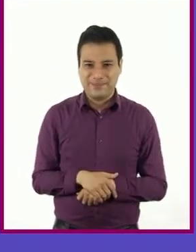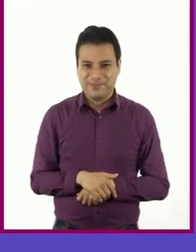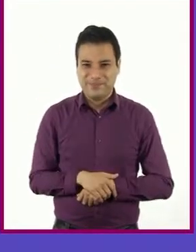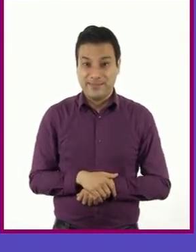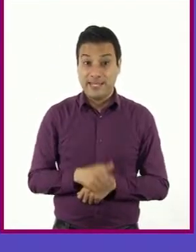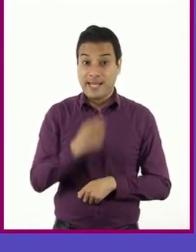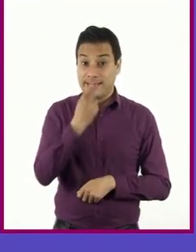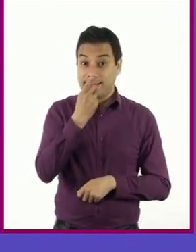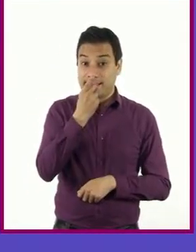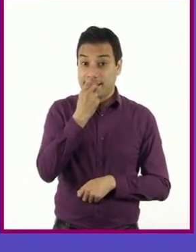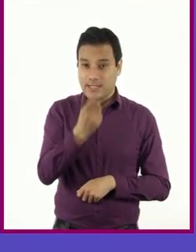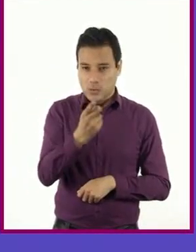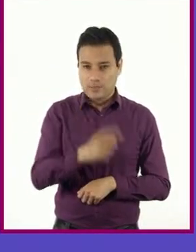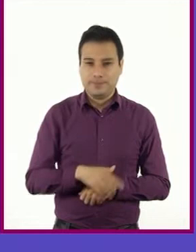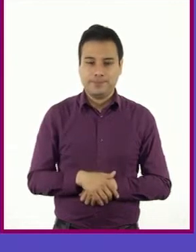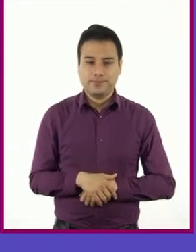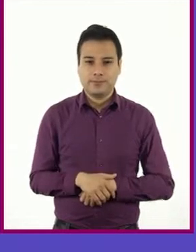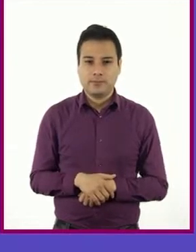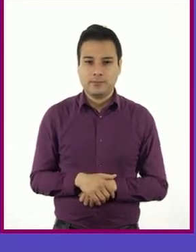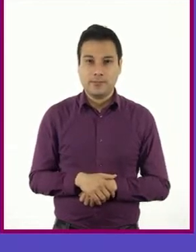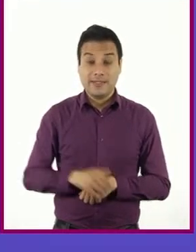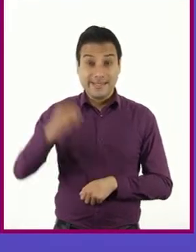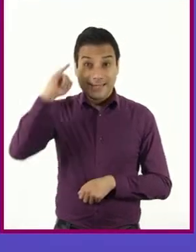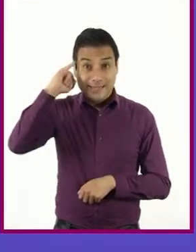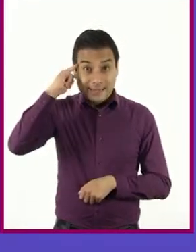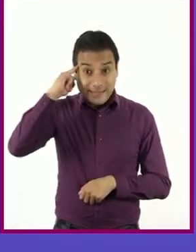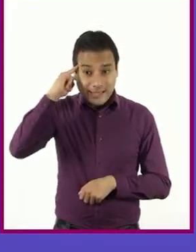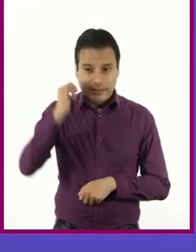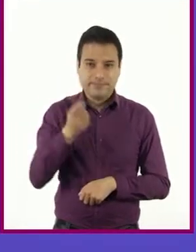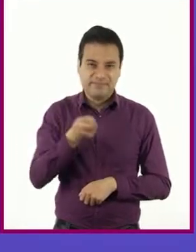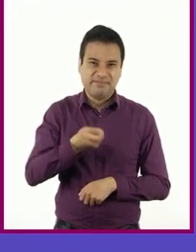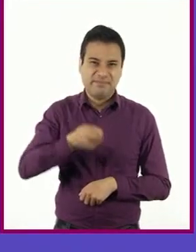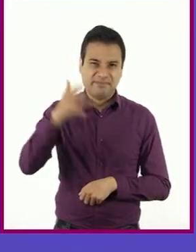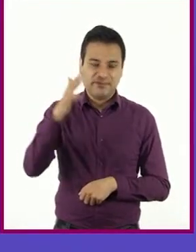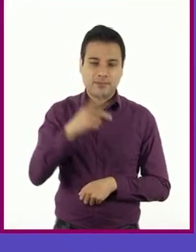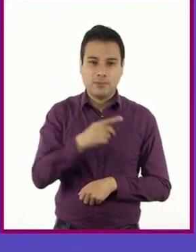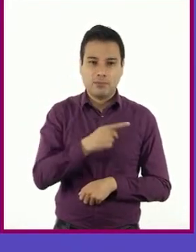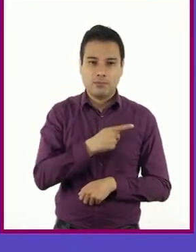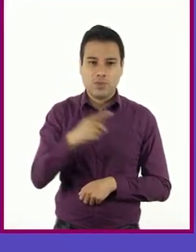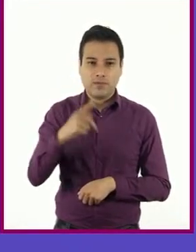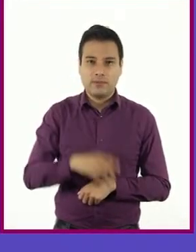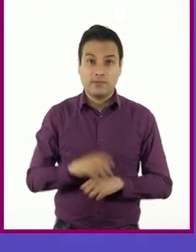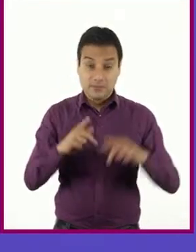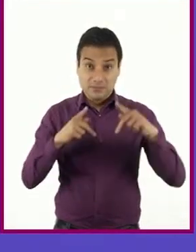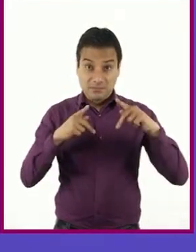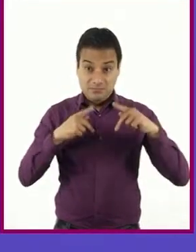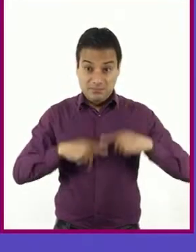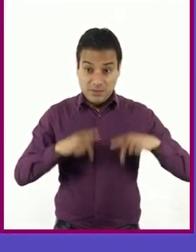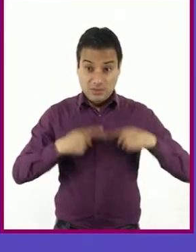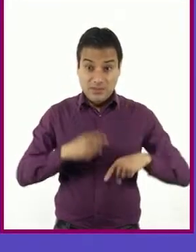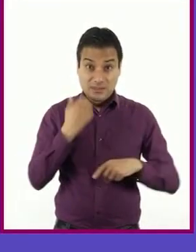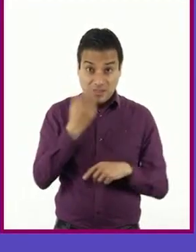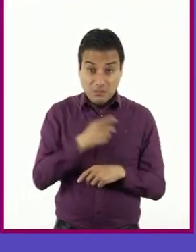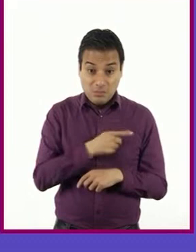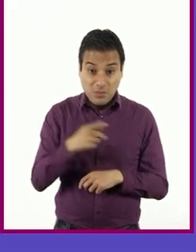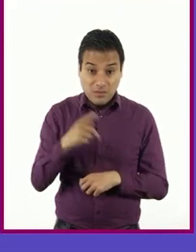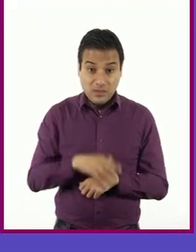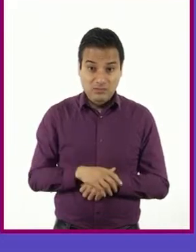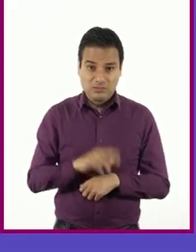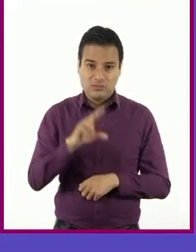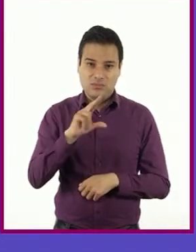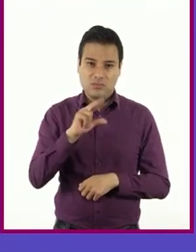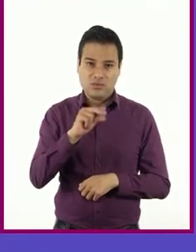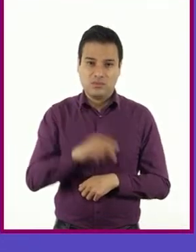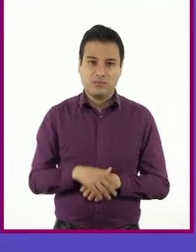Lázaro, aseguró que ser indígena es sinónimo de ser pobre, y nadie quiere ser pobre. Puede sentir el